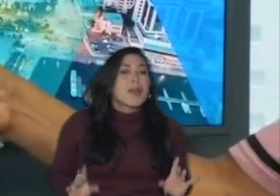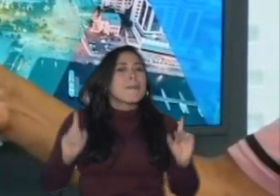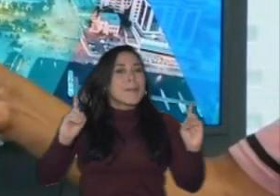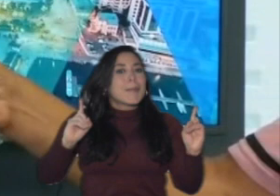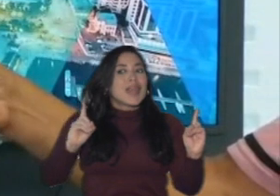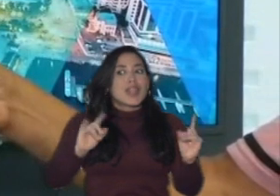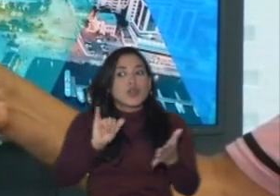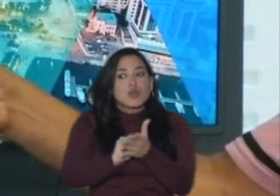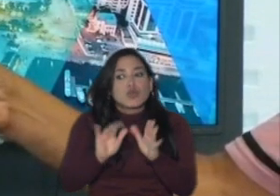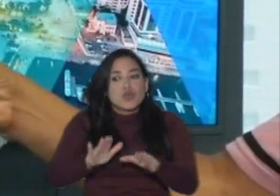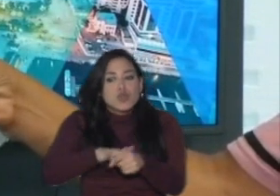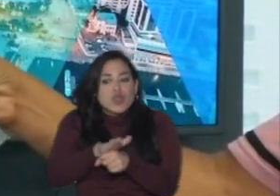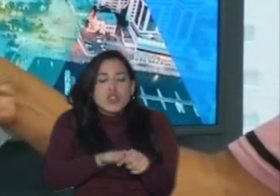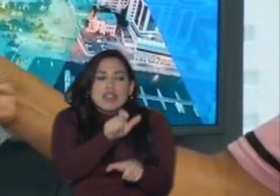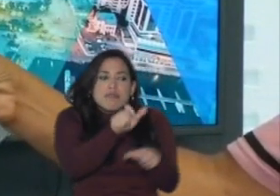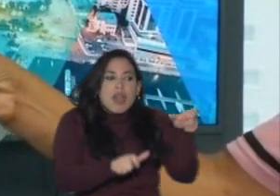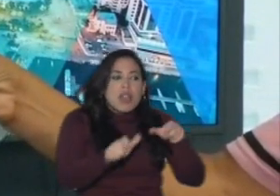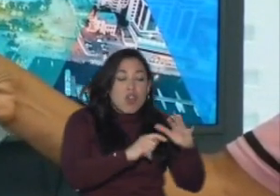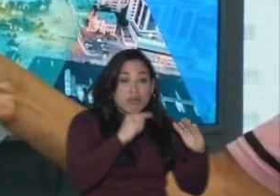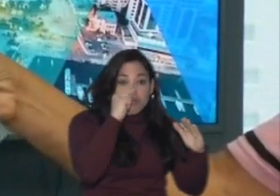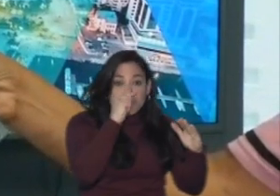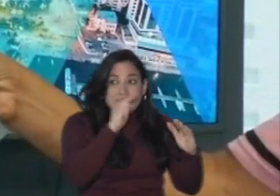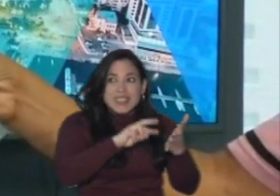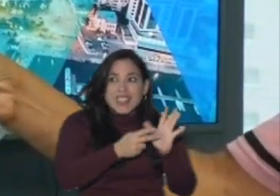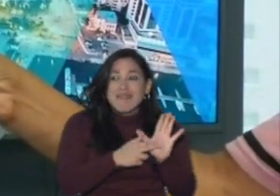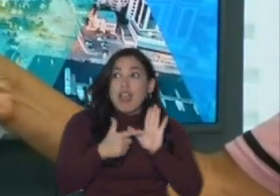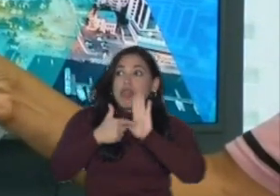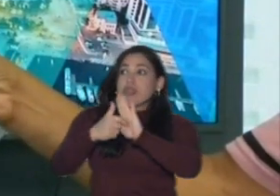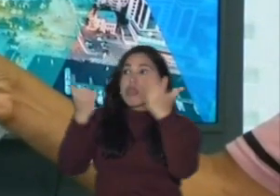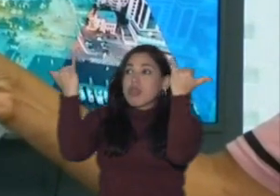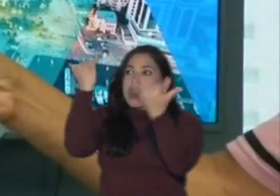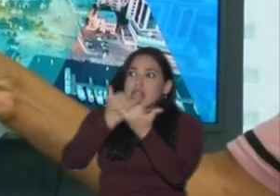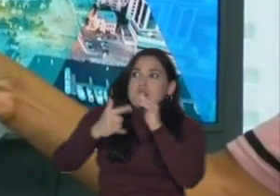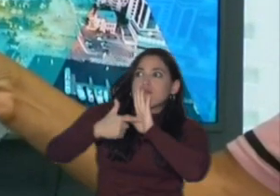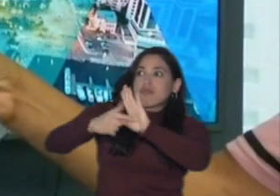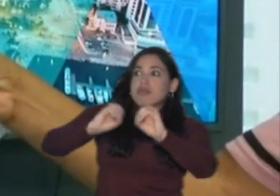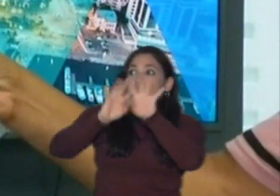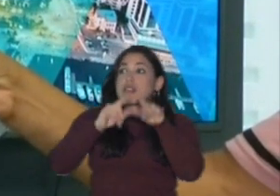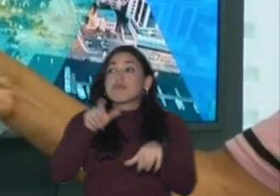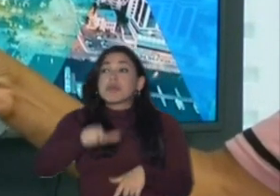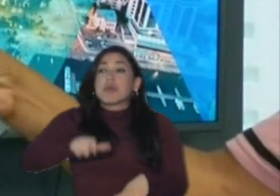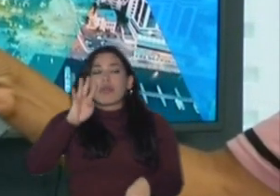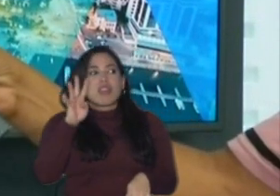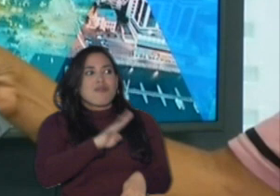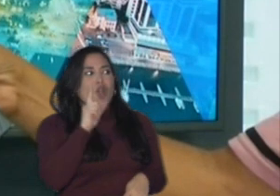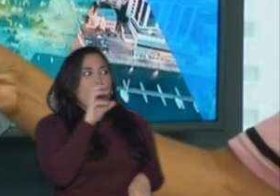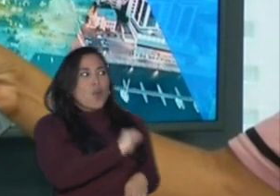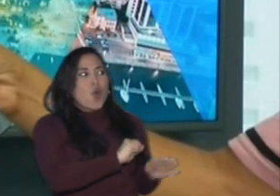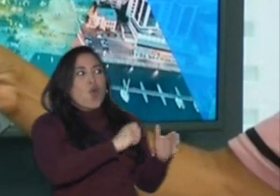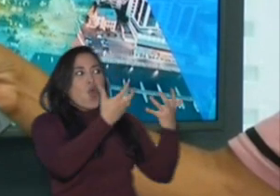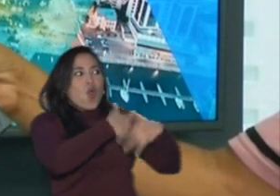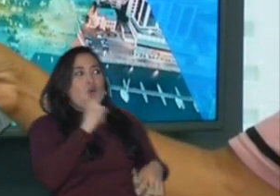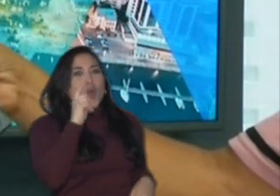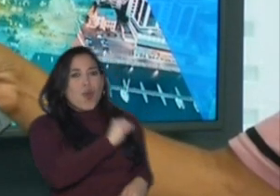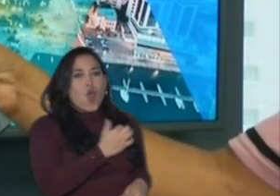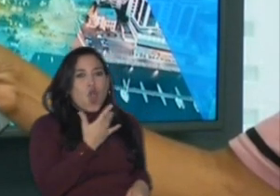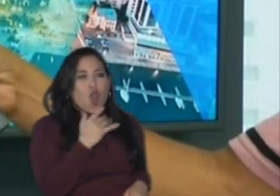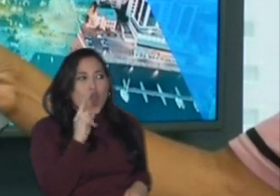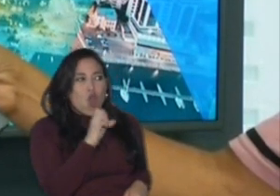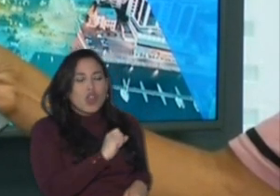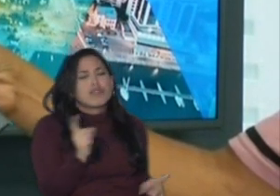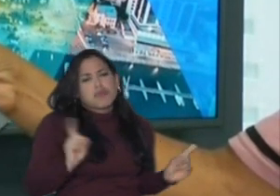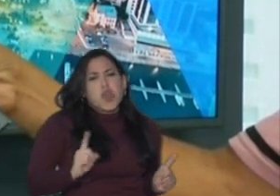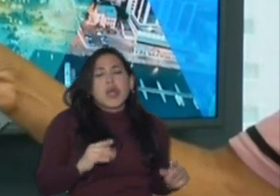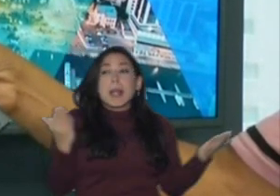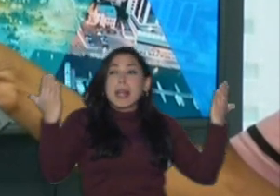cuida este tipo de clientes es de que no sean evidentes, es decir, que cualquiera que vaya pasando por ahí no vea un cablecito de otro color, etcétera. Entonces lo